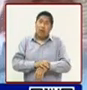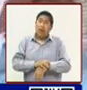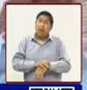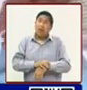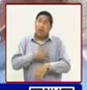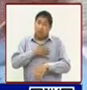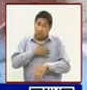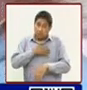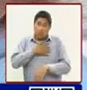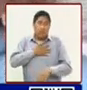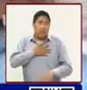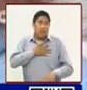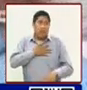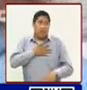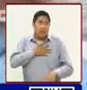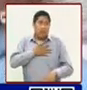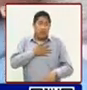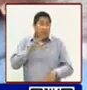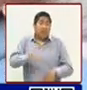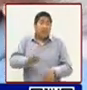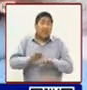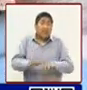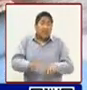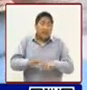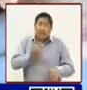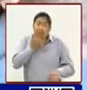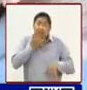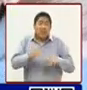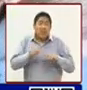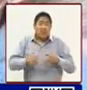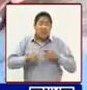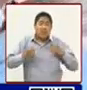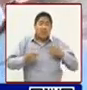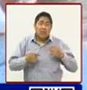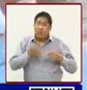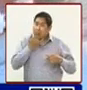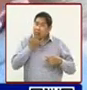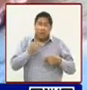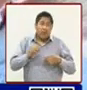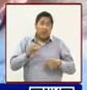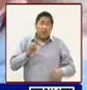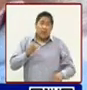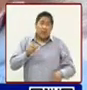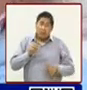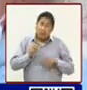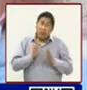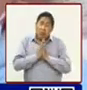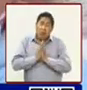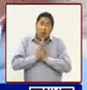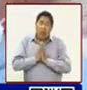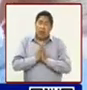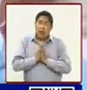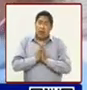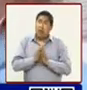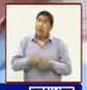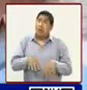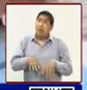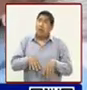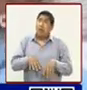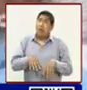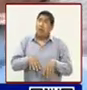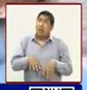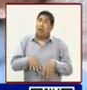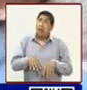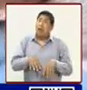aquí a corazoncito así, Celestino, levántate, que te duele, así le he dicho, vamos a orar, le he dicho, así me, su